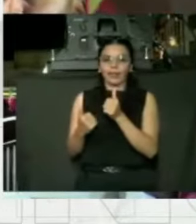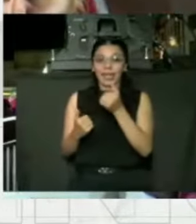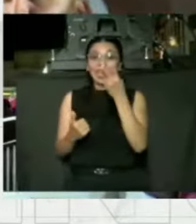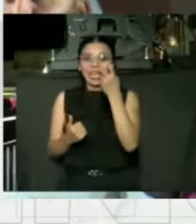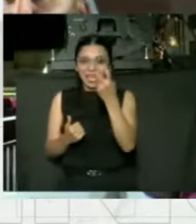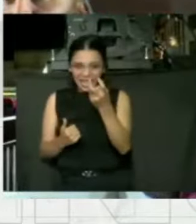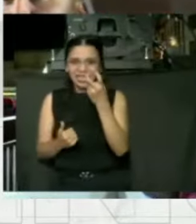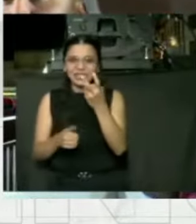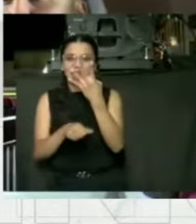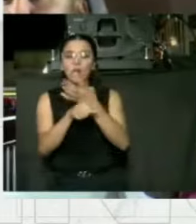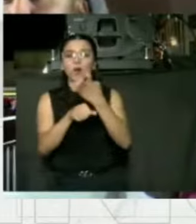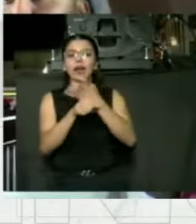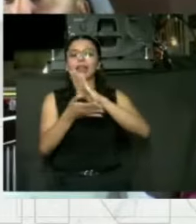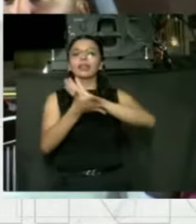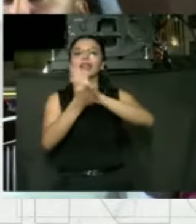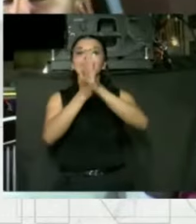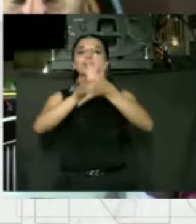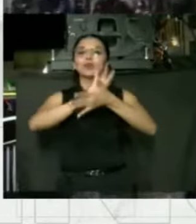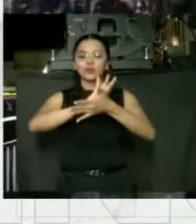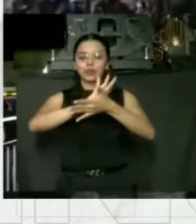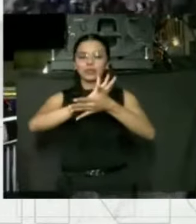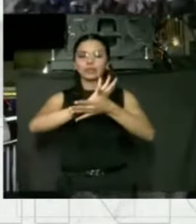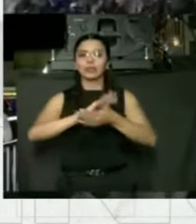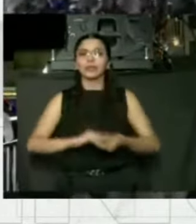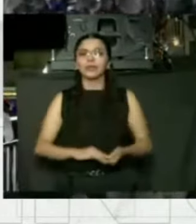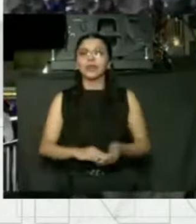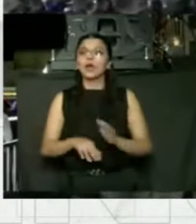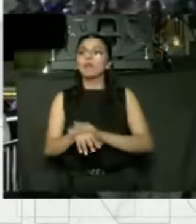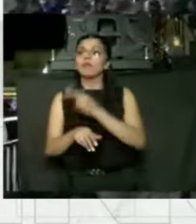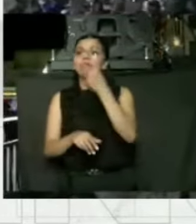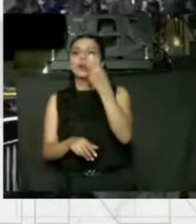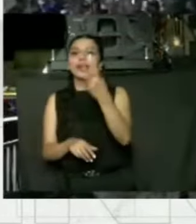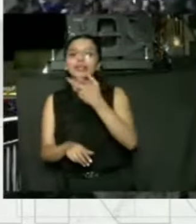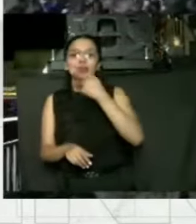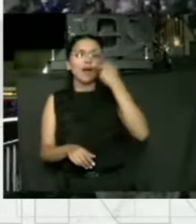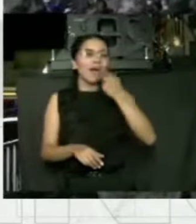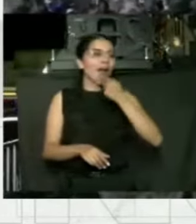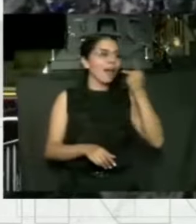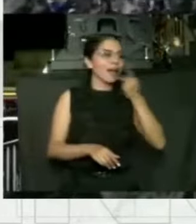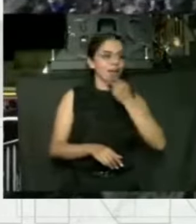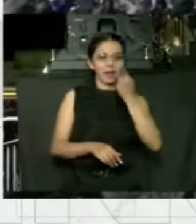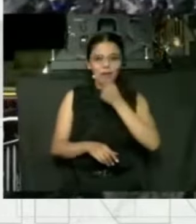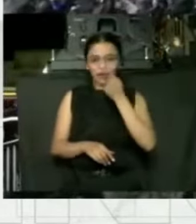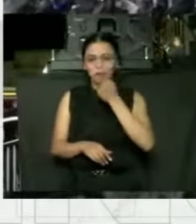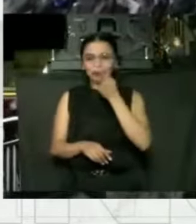Esa es la cuarta transformación. Y por eso hablo